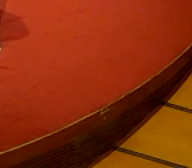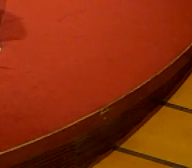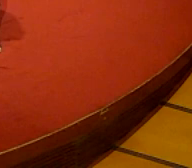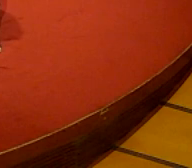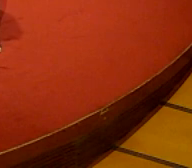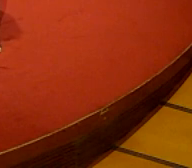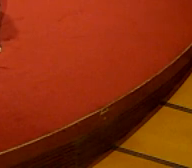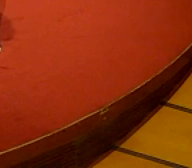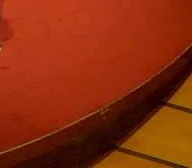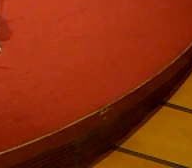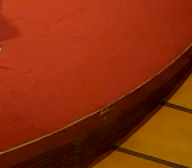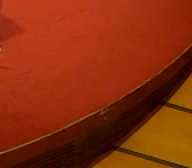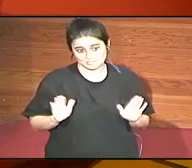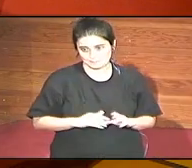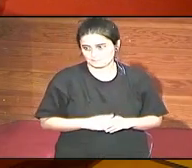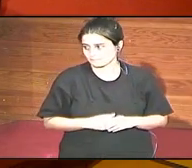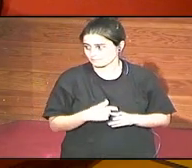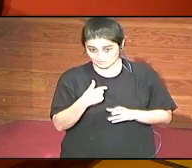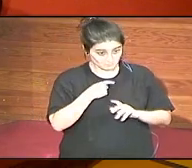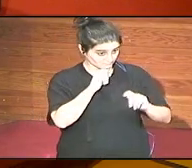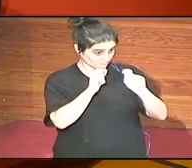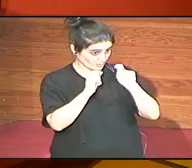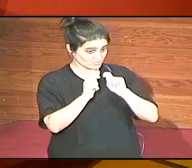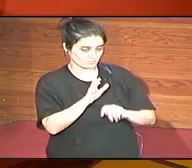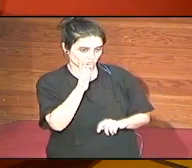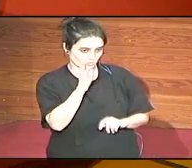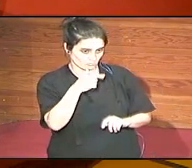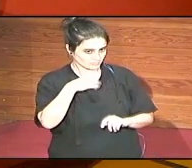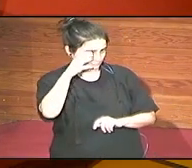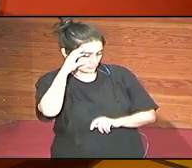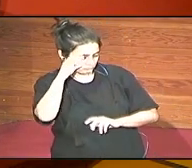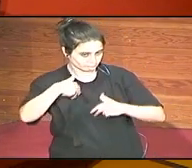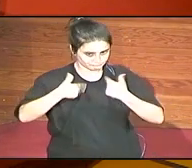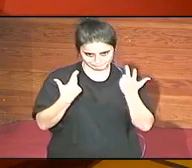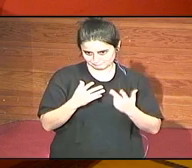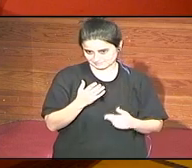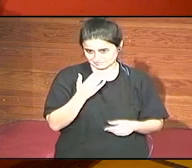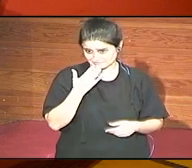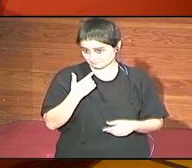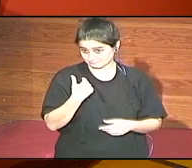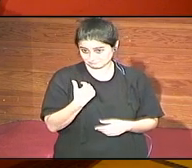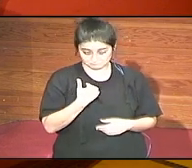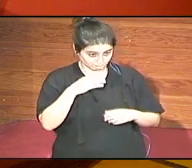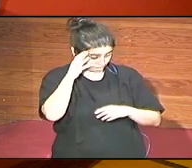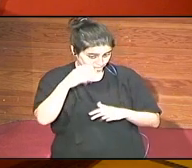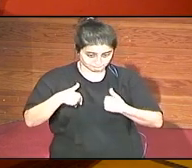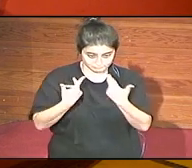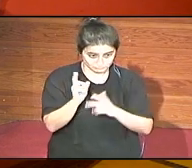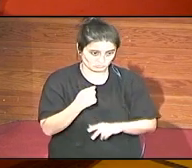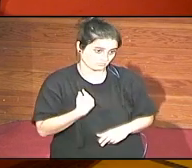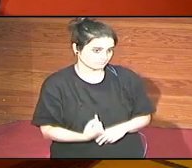claramente es yo soy periodista porque me dejan escuchar porque si no estaría perdí visión muchas en muchos